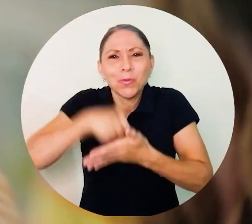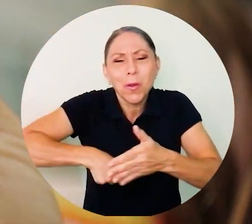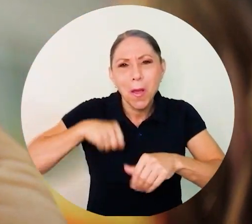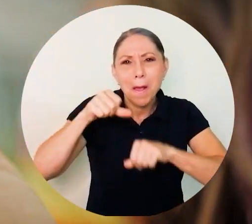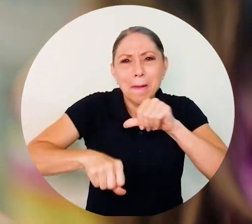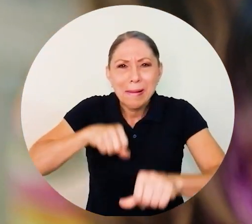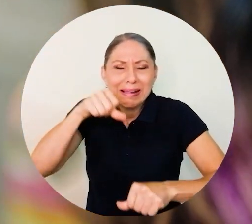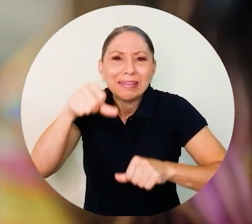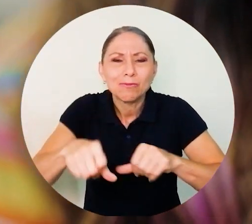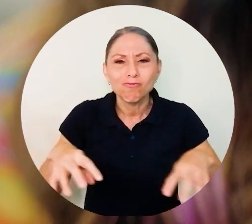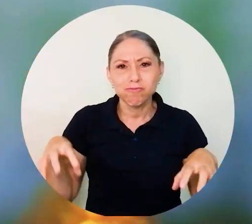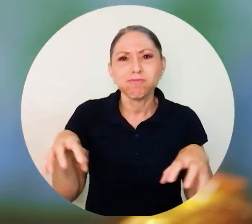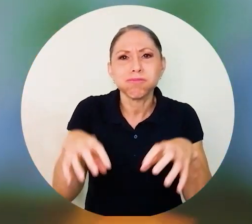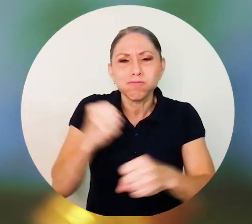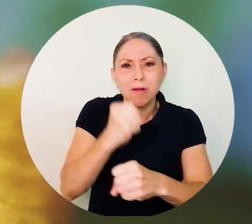acciones.